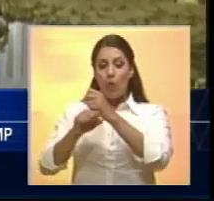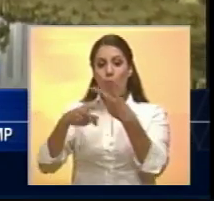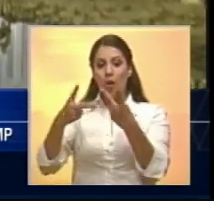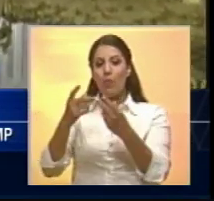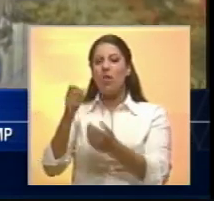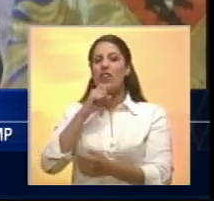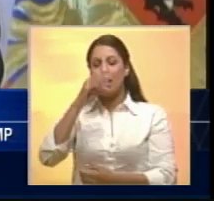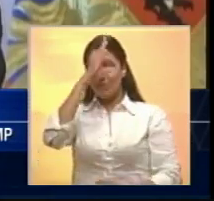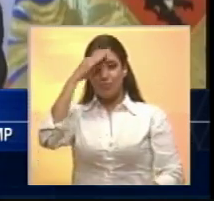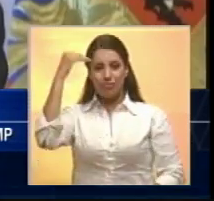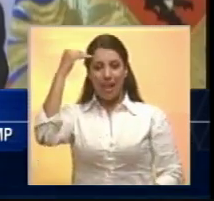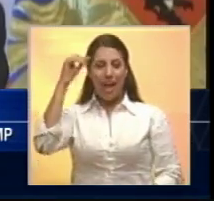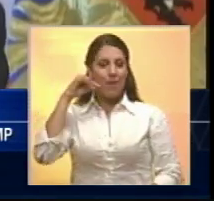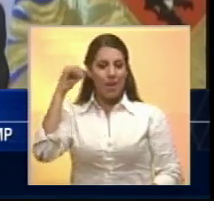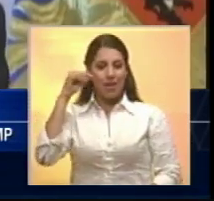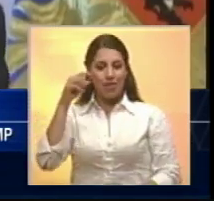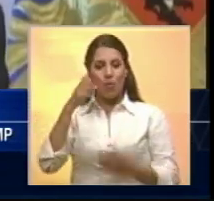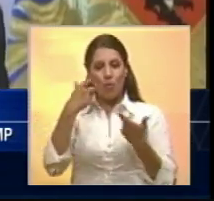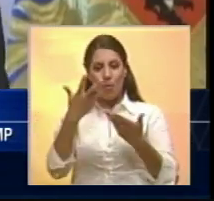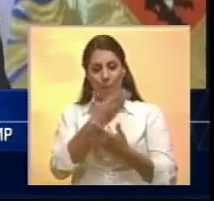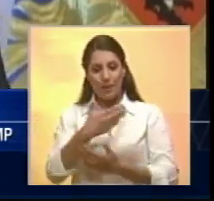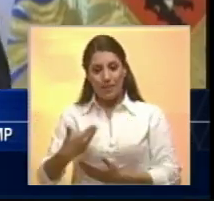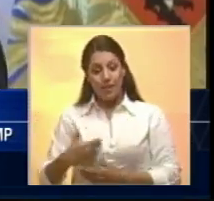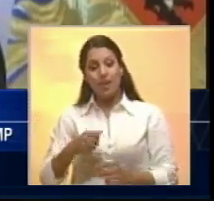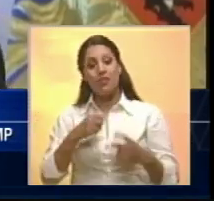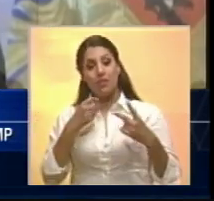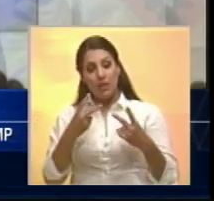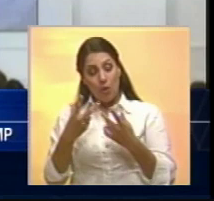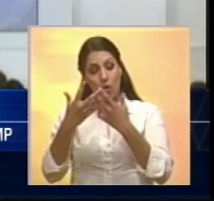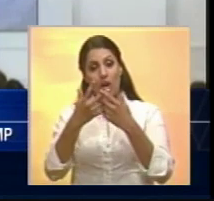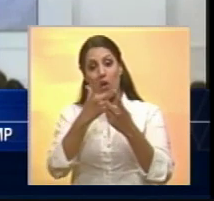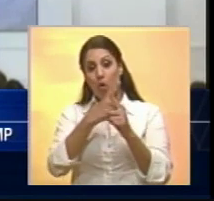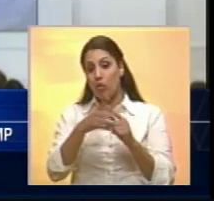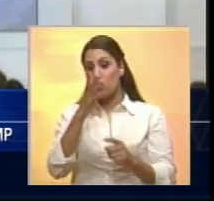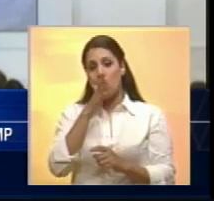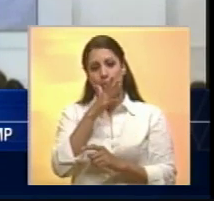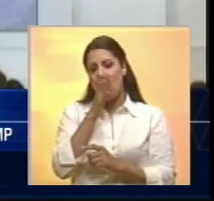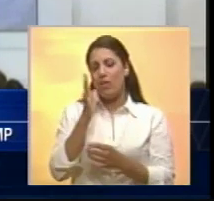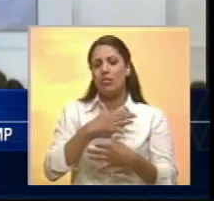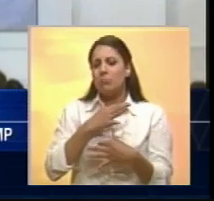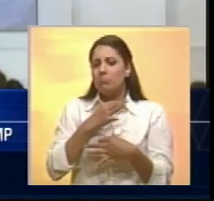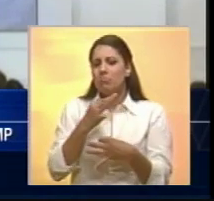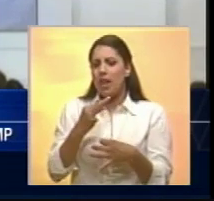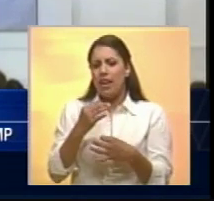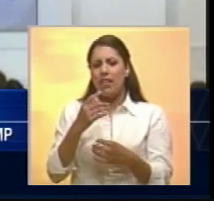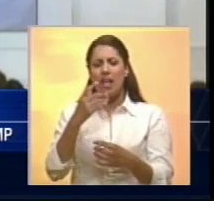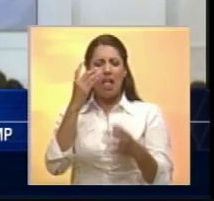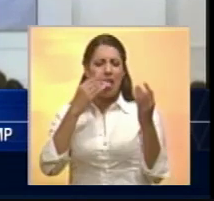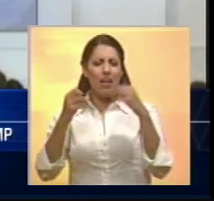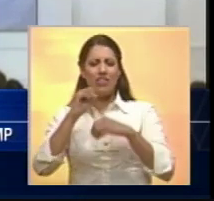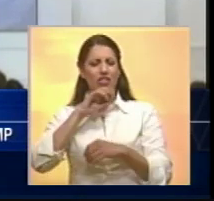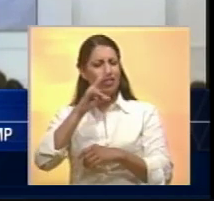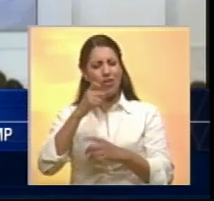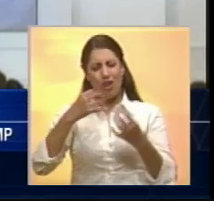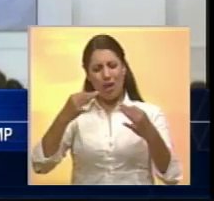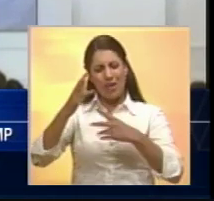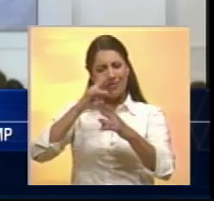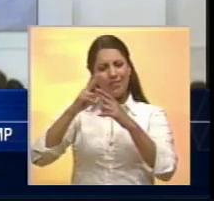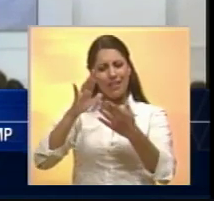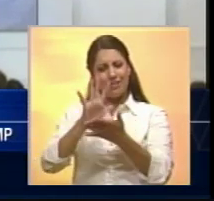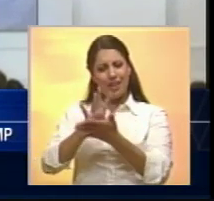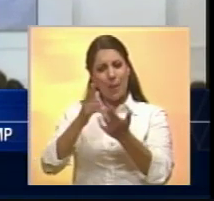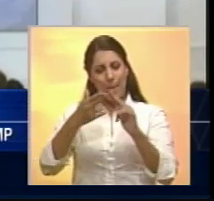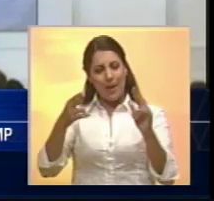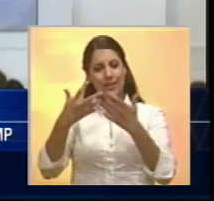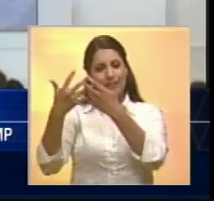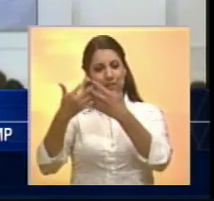Trump. En un discurso en el Parlamento aseguró que el Kremlin no está interesado en antagonismos y quiere normalizar las relaciones